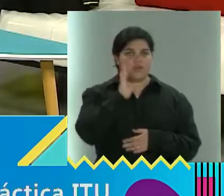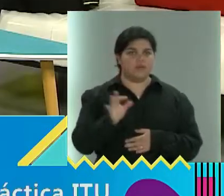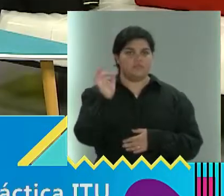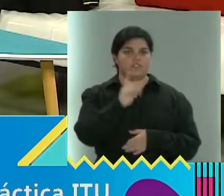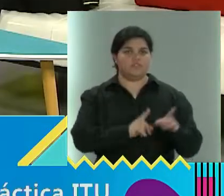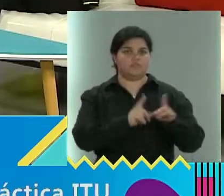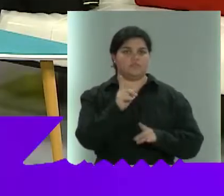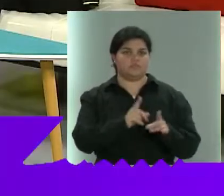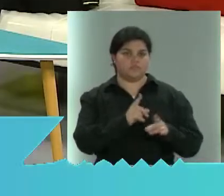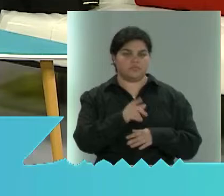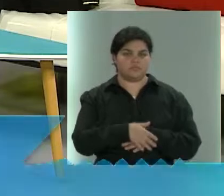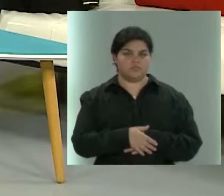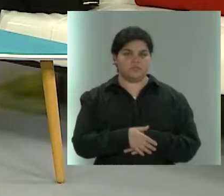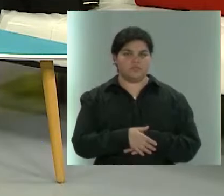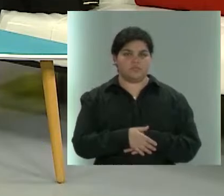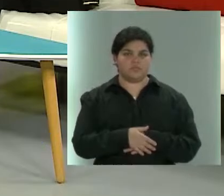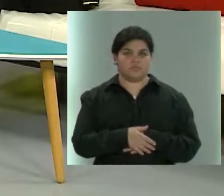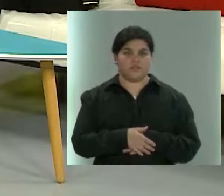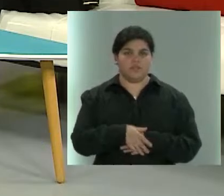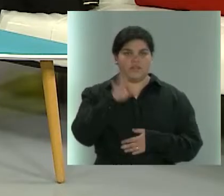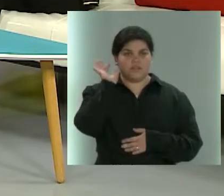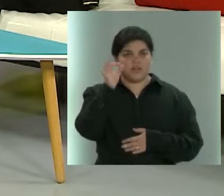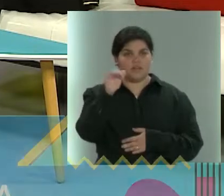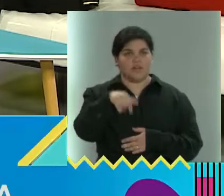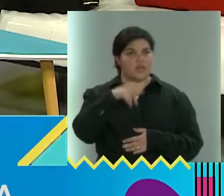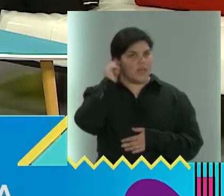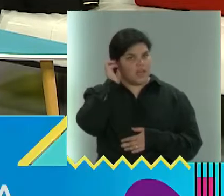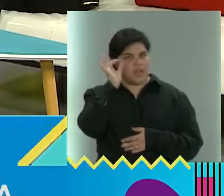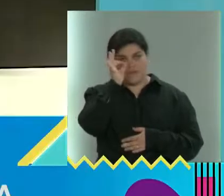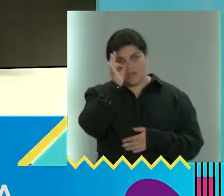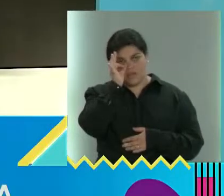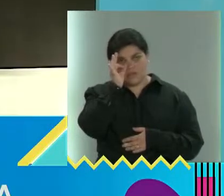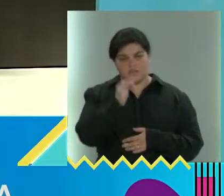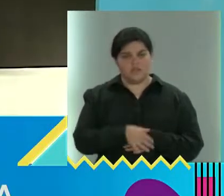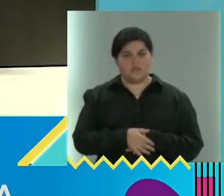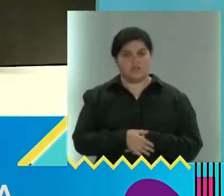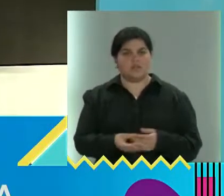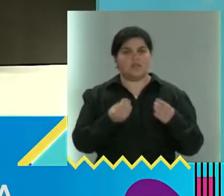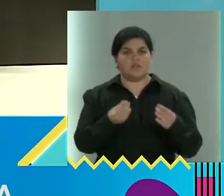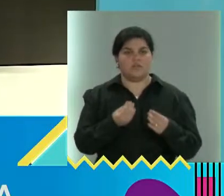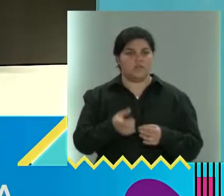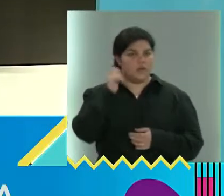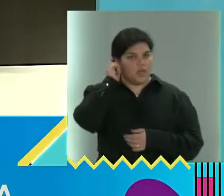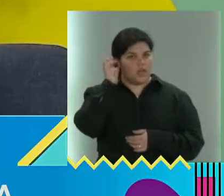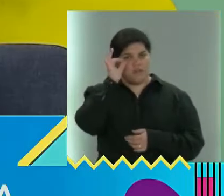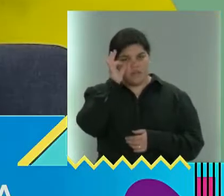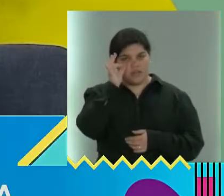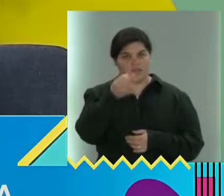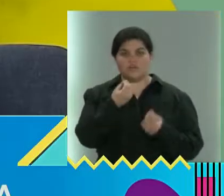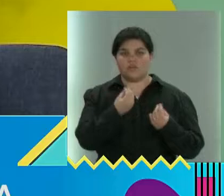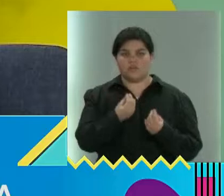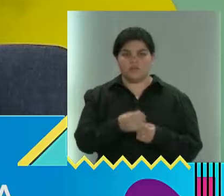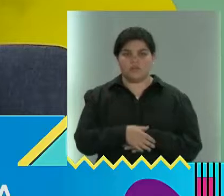teniendo en cuenta que estamos en el marco de un G20, ¿qué impacto también tiene un G20 en nuestra provincia? Bueno, es